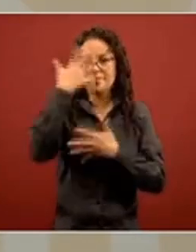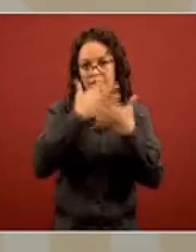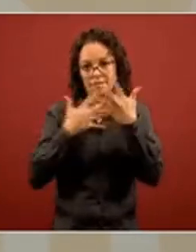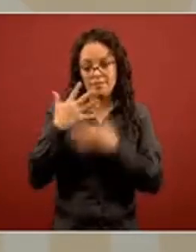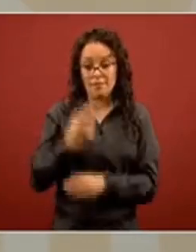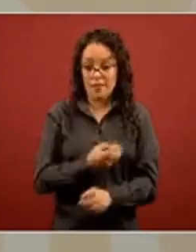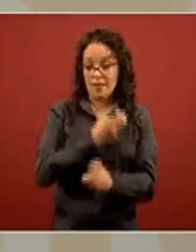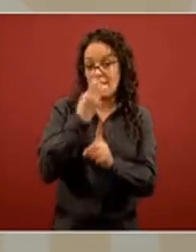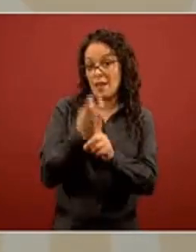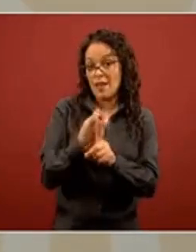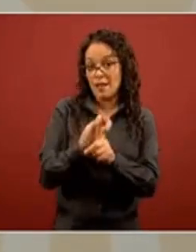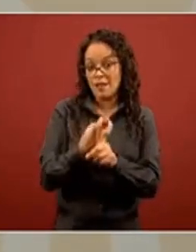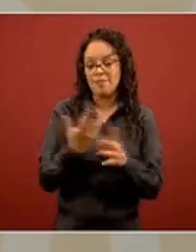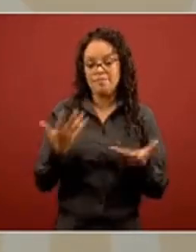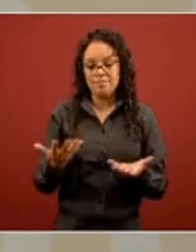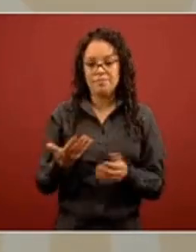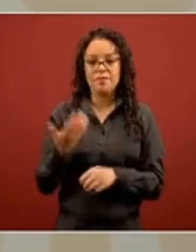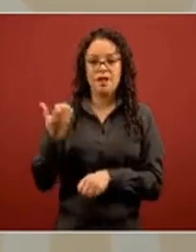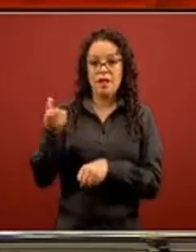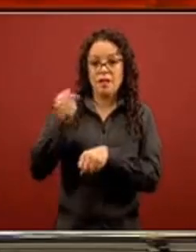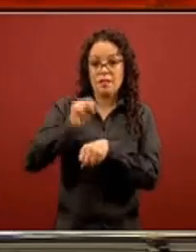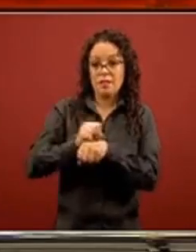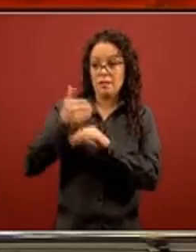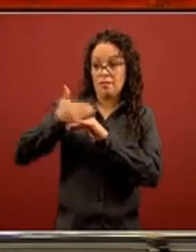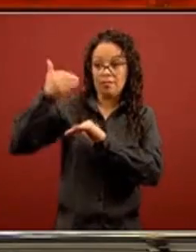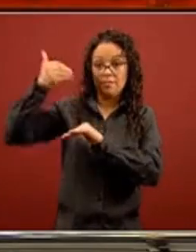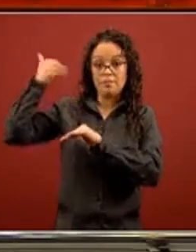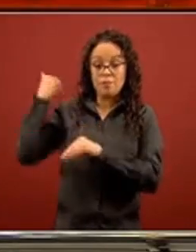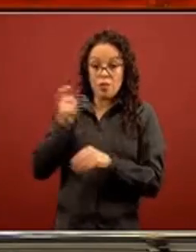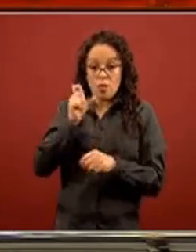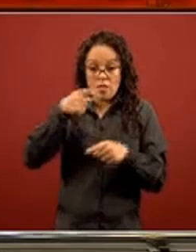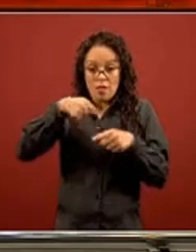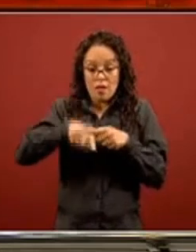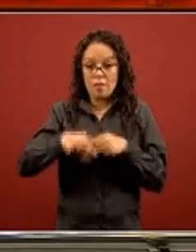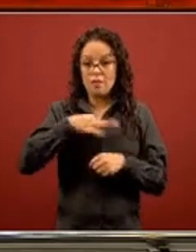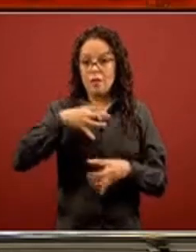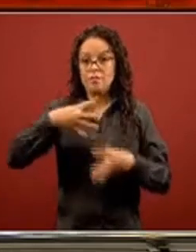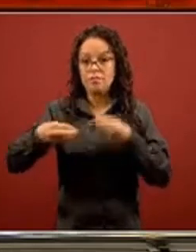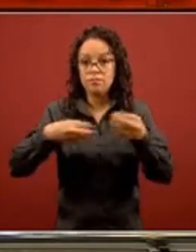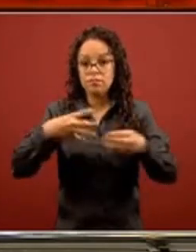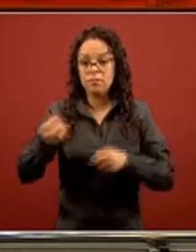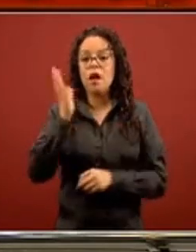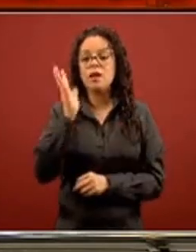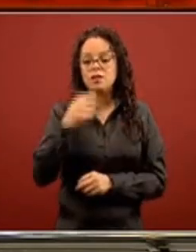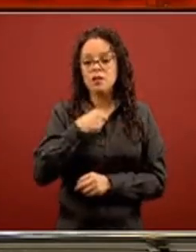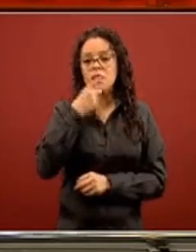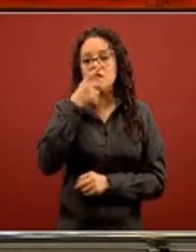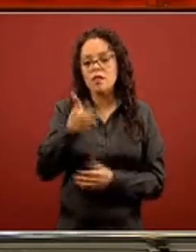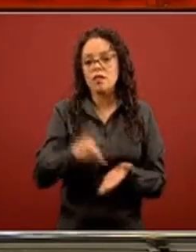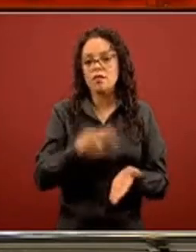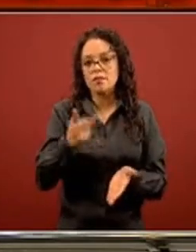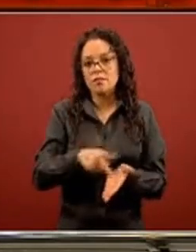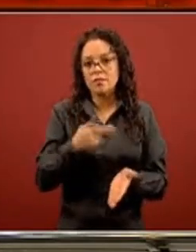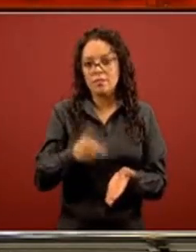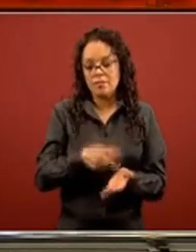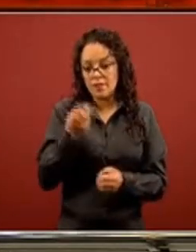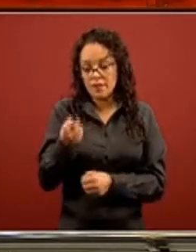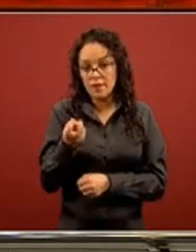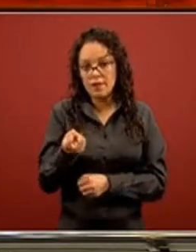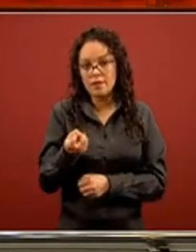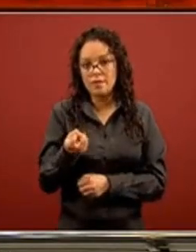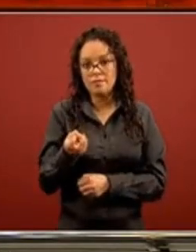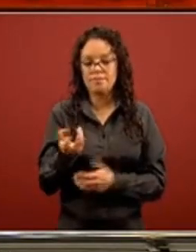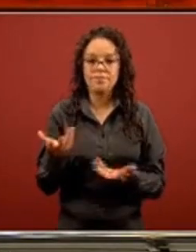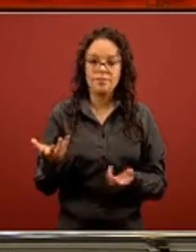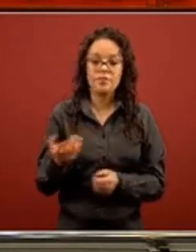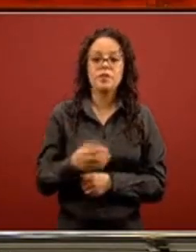recordarán que por varias semanas al inicio de la epidemia he comentado esto mismo y habíamos dicho